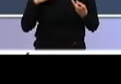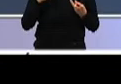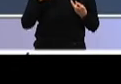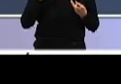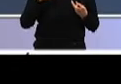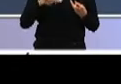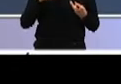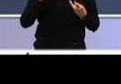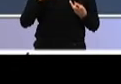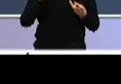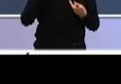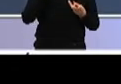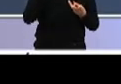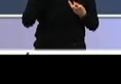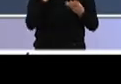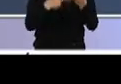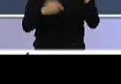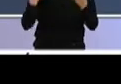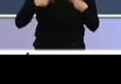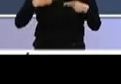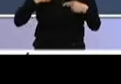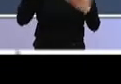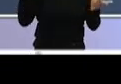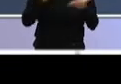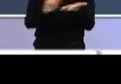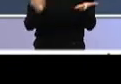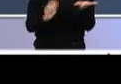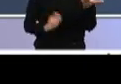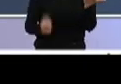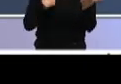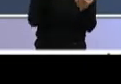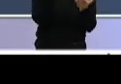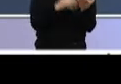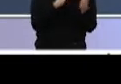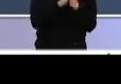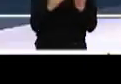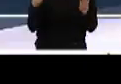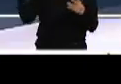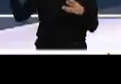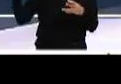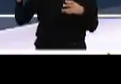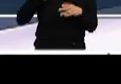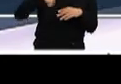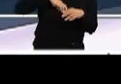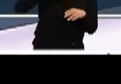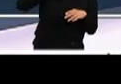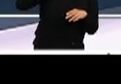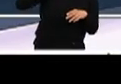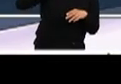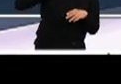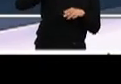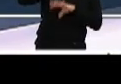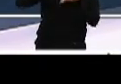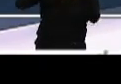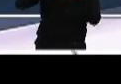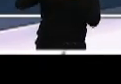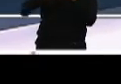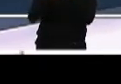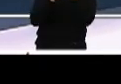Rafael Pérez Gay, bueno, muchos autores maravillosos. El criterio que nosotros utilizamos para esta selección